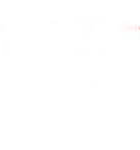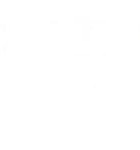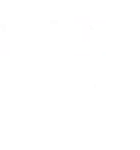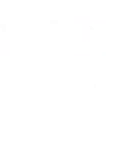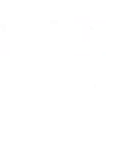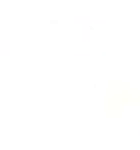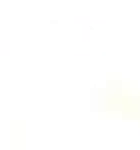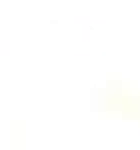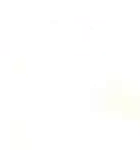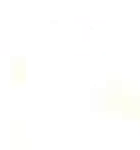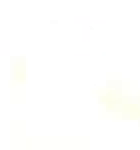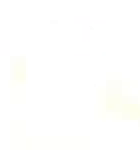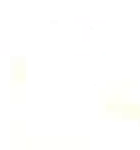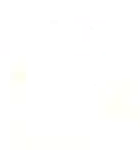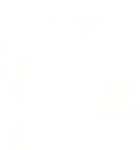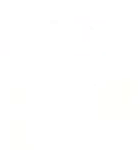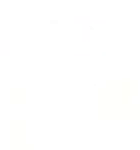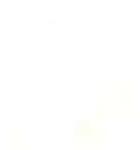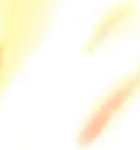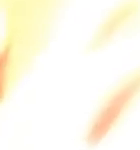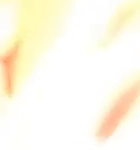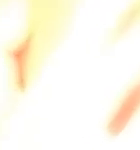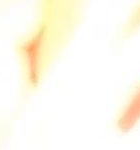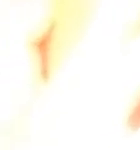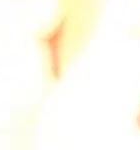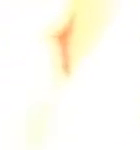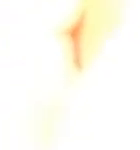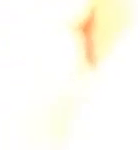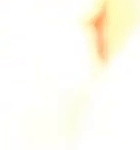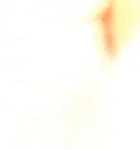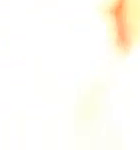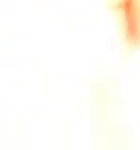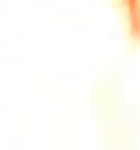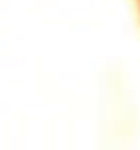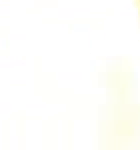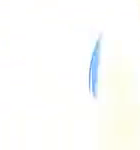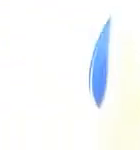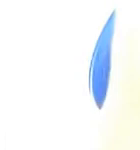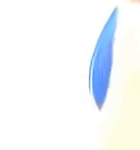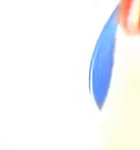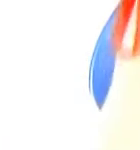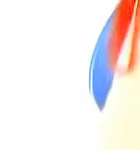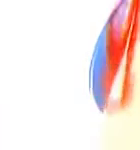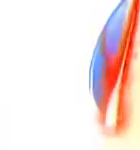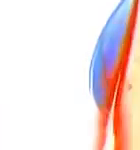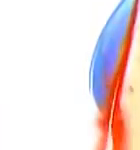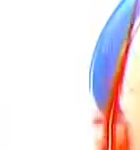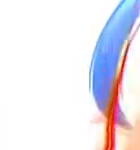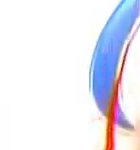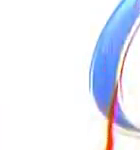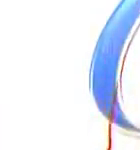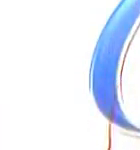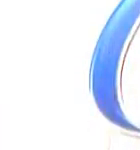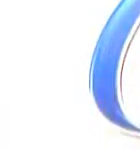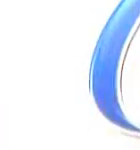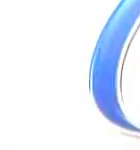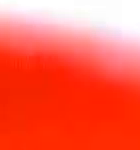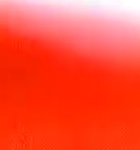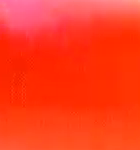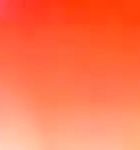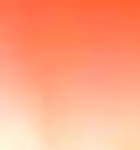Conexión Vital, un encuentro diario con la salud. Una cita armoniosa con el mundo.